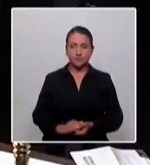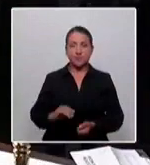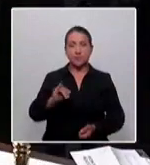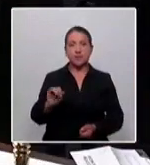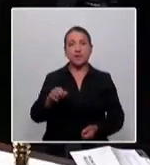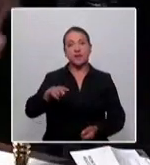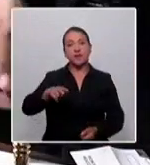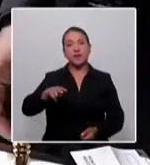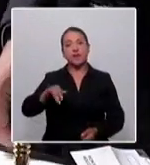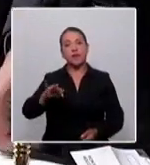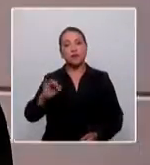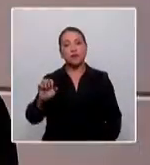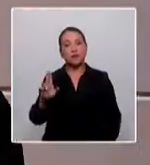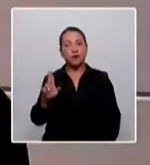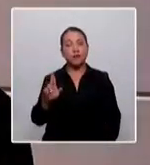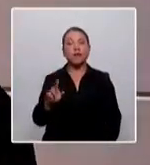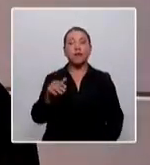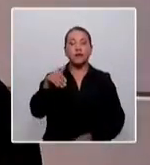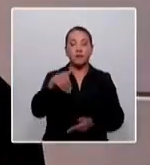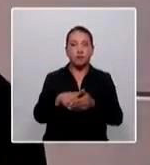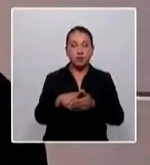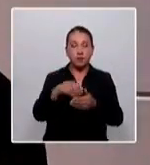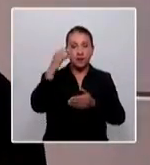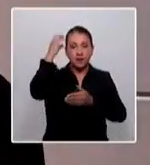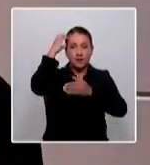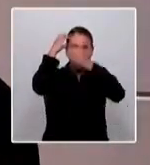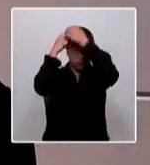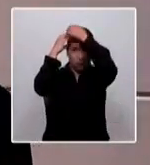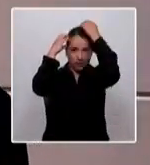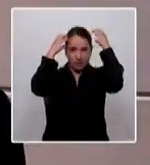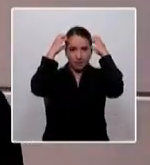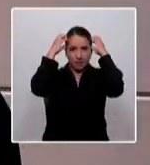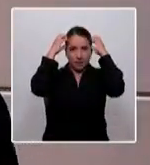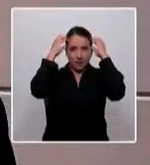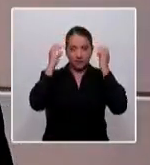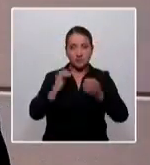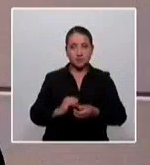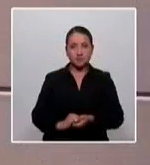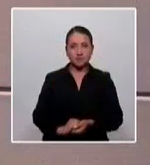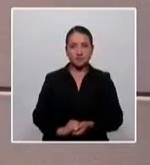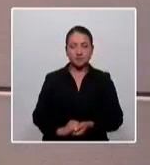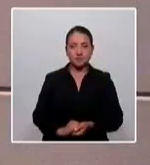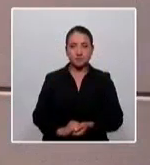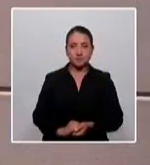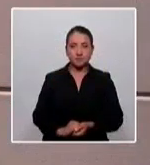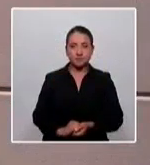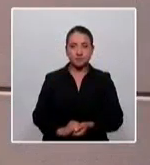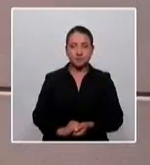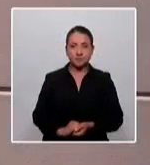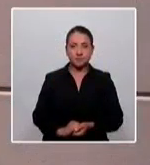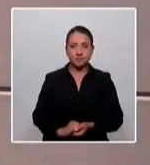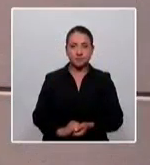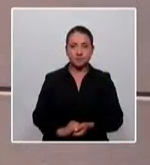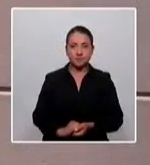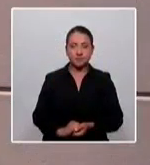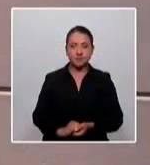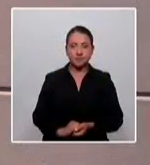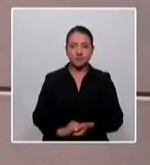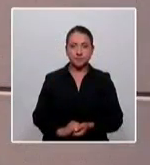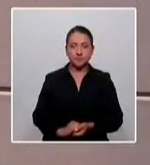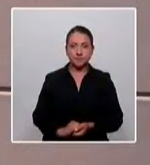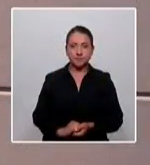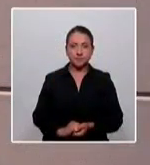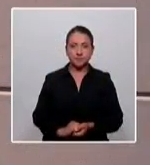Entonces, uno se pregunta, ¿de verdad no había alguien mejor? ¿De verdad no se chequeó? ¿De verdad? ¿En qué parte la